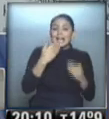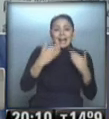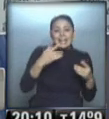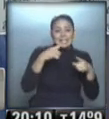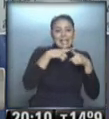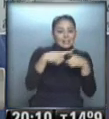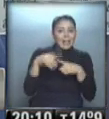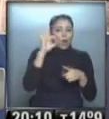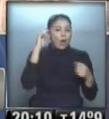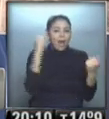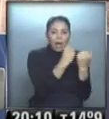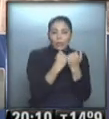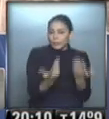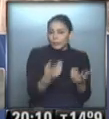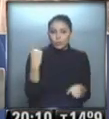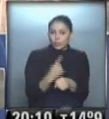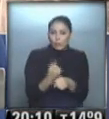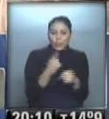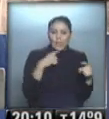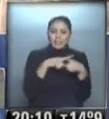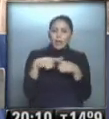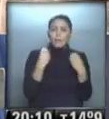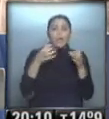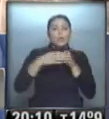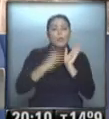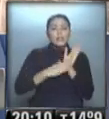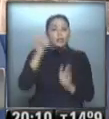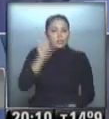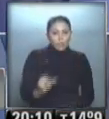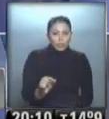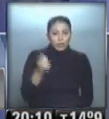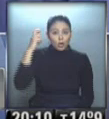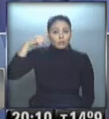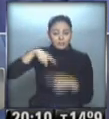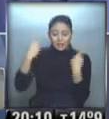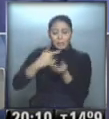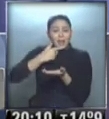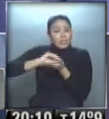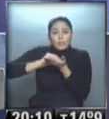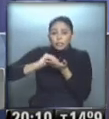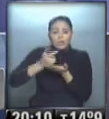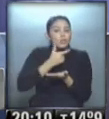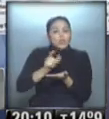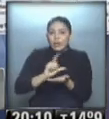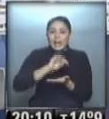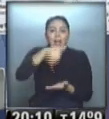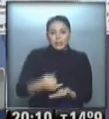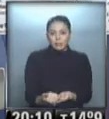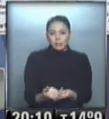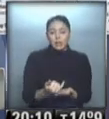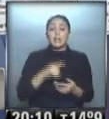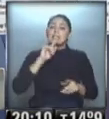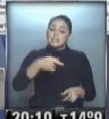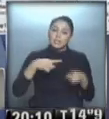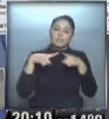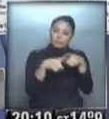y consenso, lo que pasa es que no hay diálogo posible porque los republicanos desde la Cámara de Diputados no están dispuestos a ceder. Va a haber